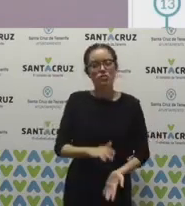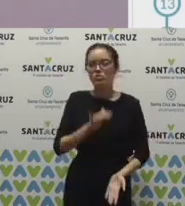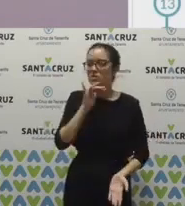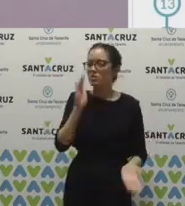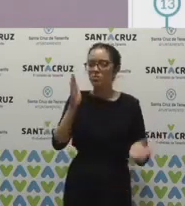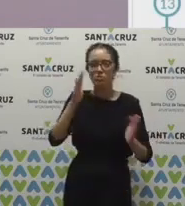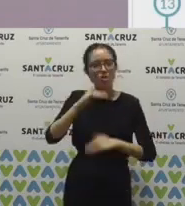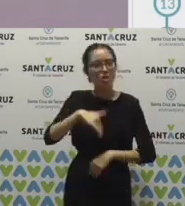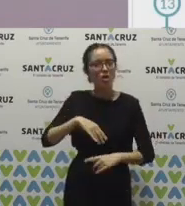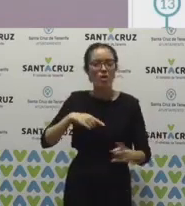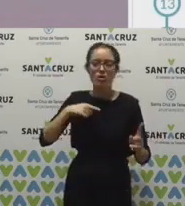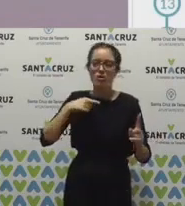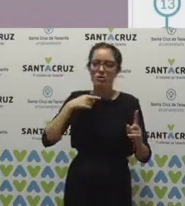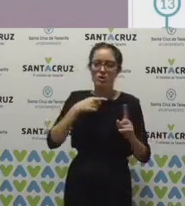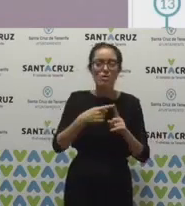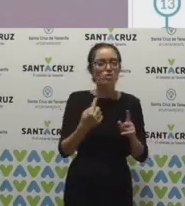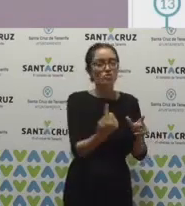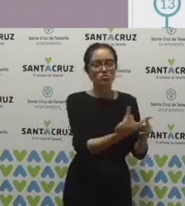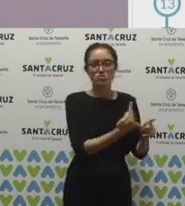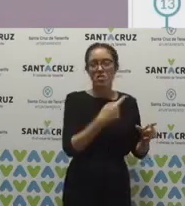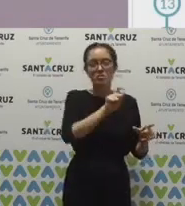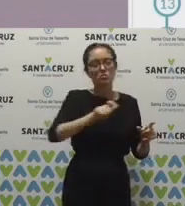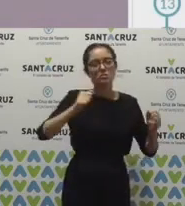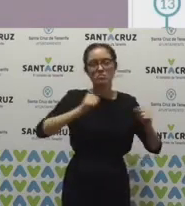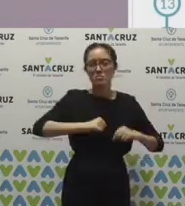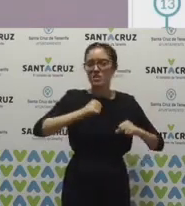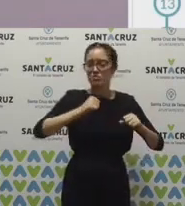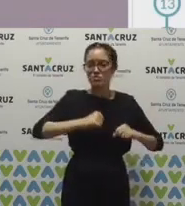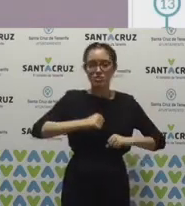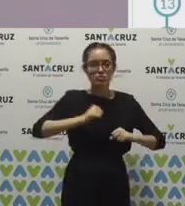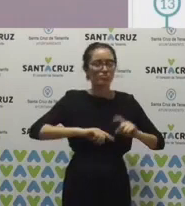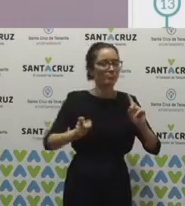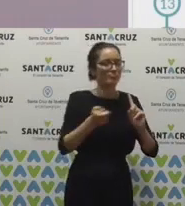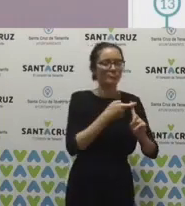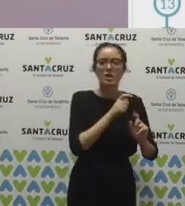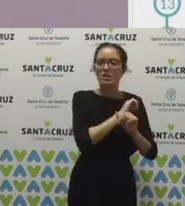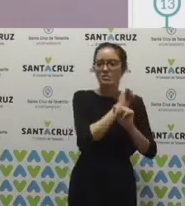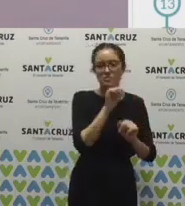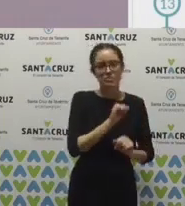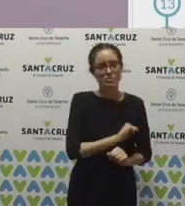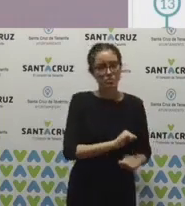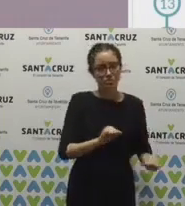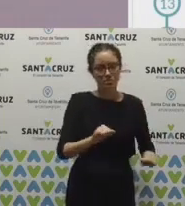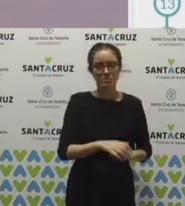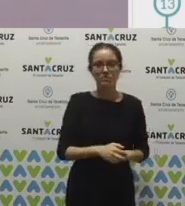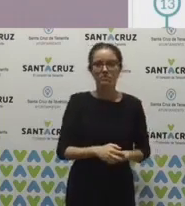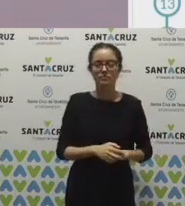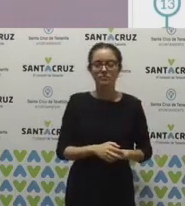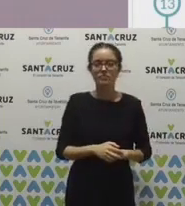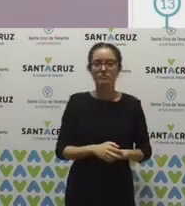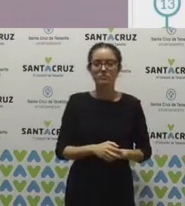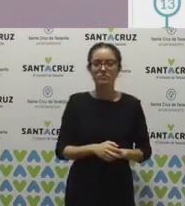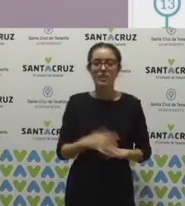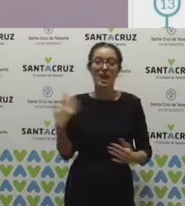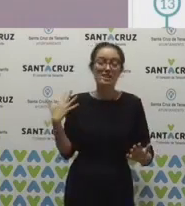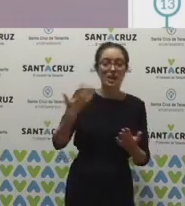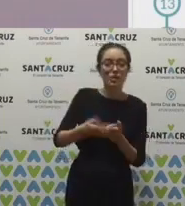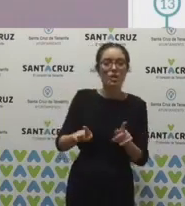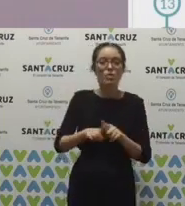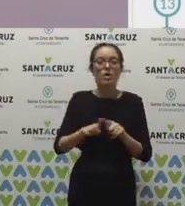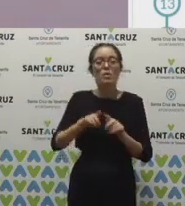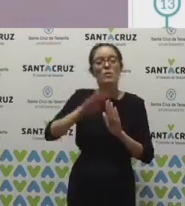competir combatir la soledad que sufre este grupo de población y hasta ahora se venía compaginando con el programa ansina